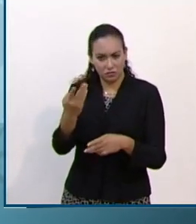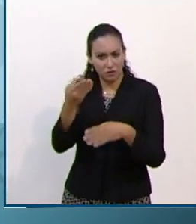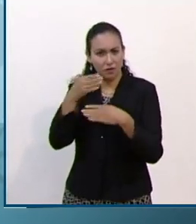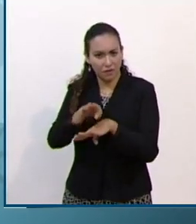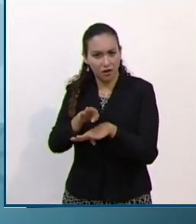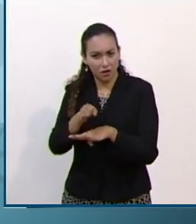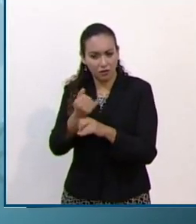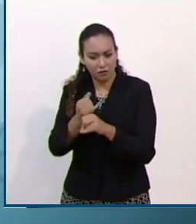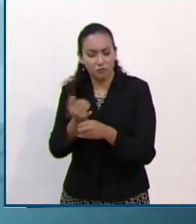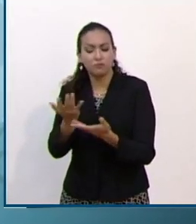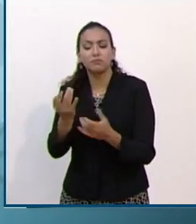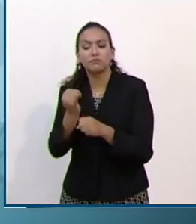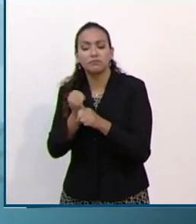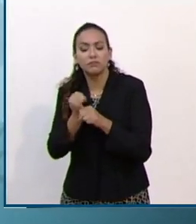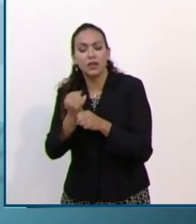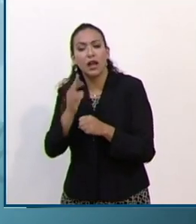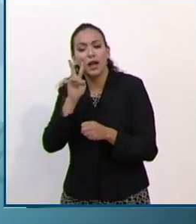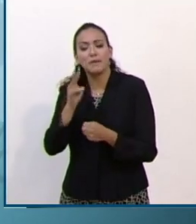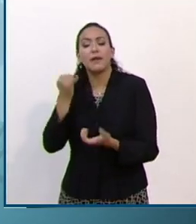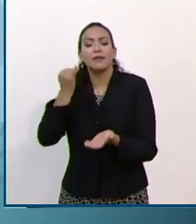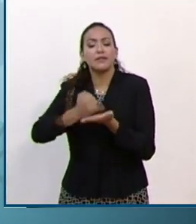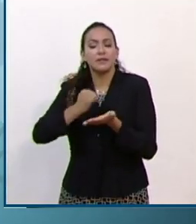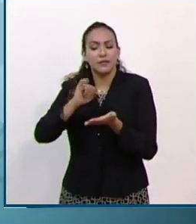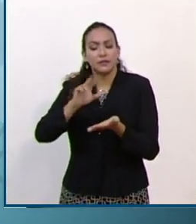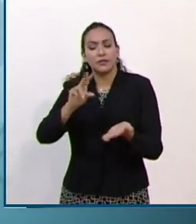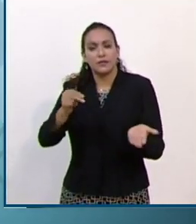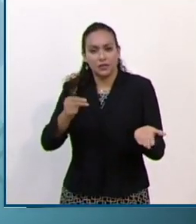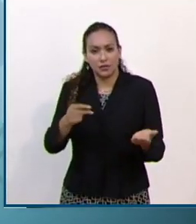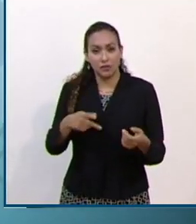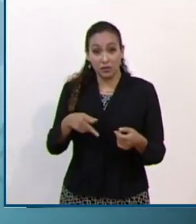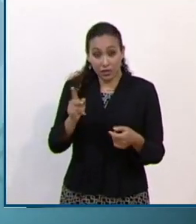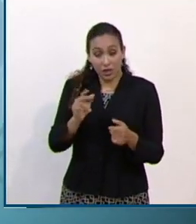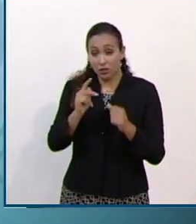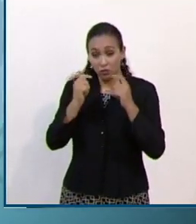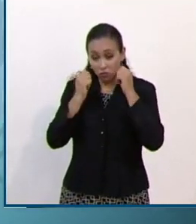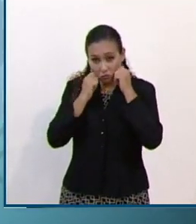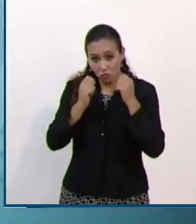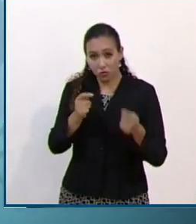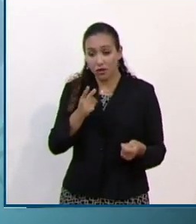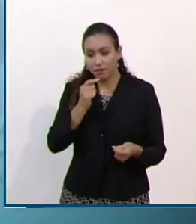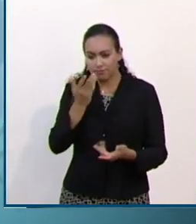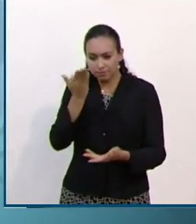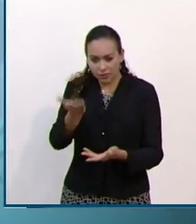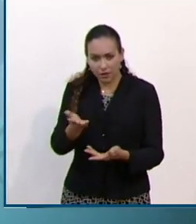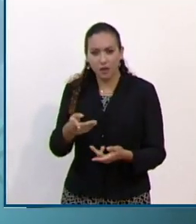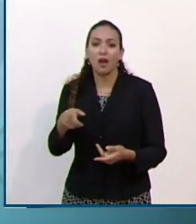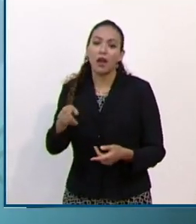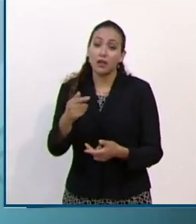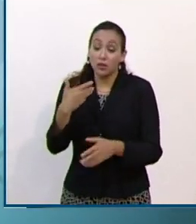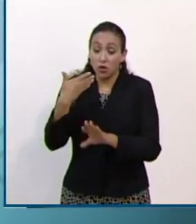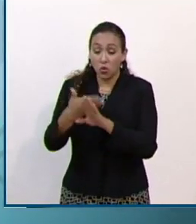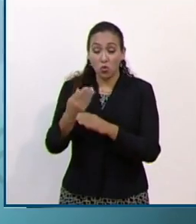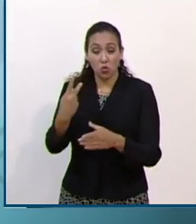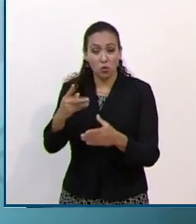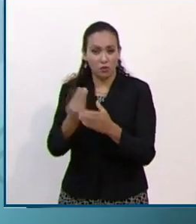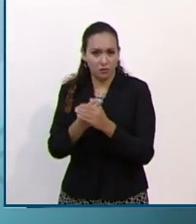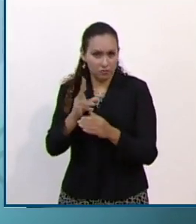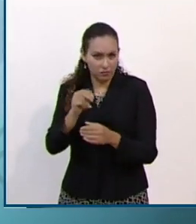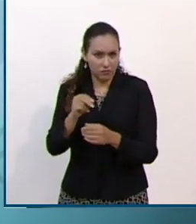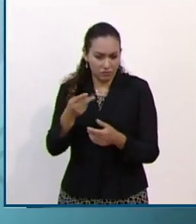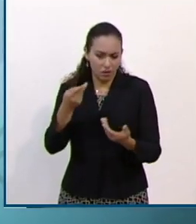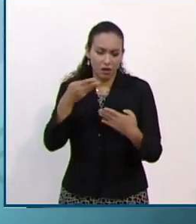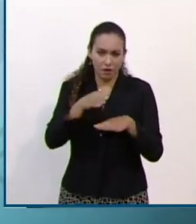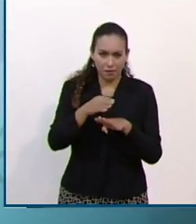para comprobar obligaciones fiscales sin autorización judicial no vulnera el derecho a la privacidad. Además, fija sus alcances